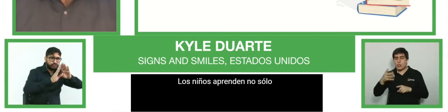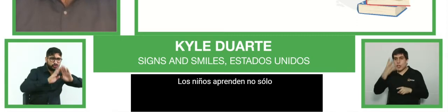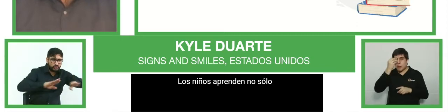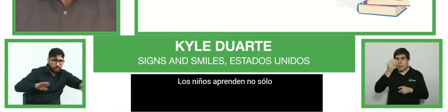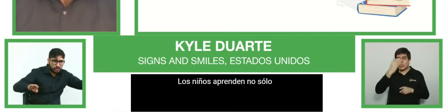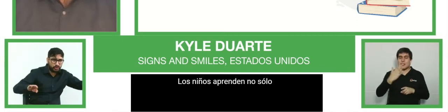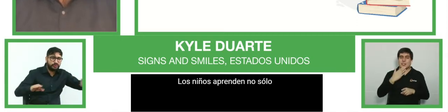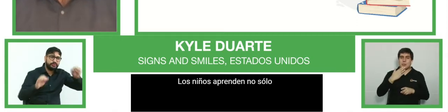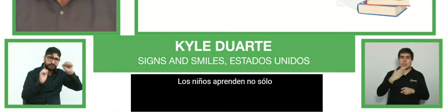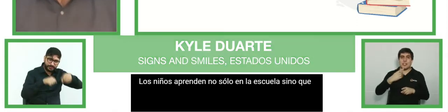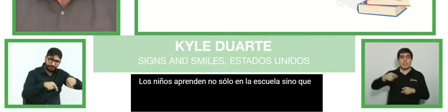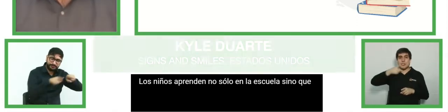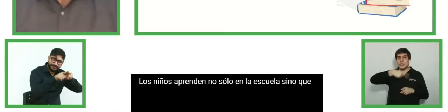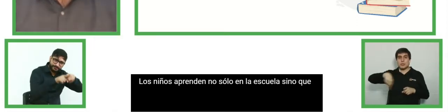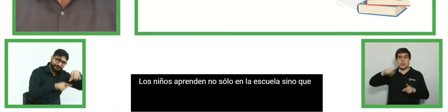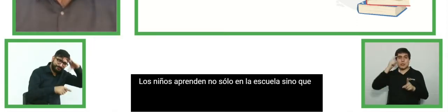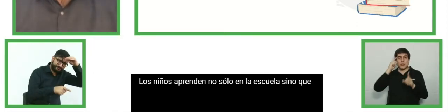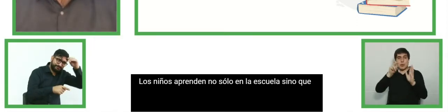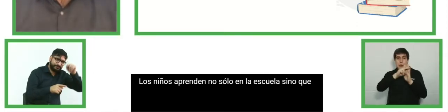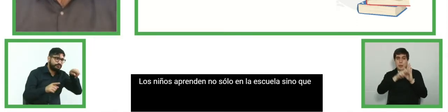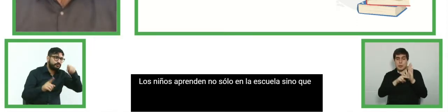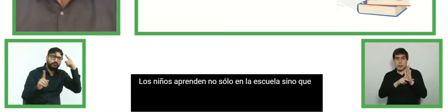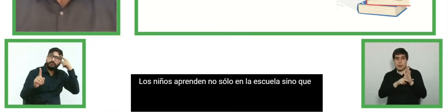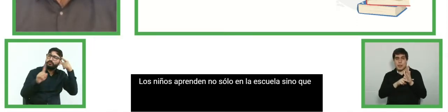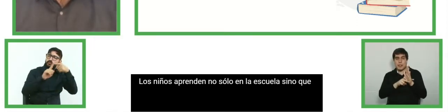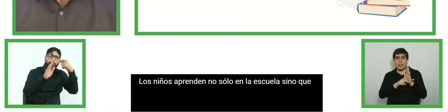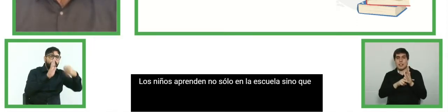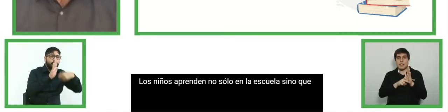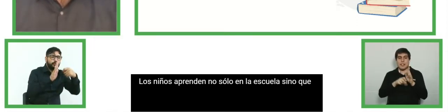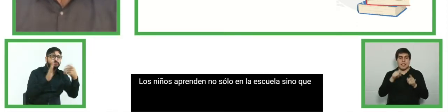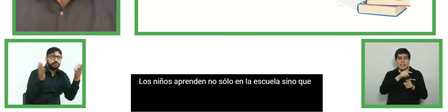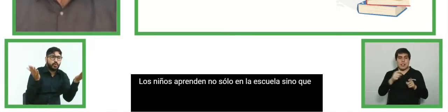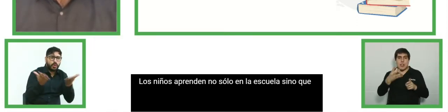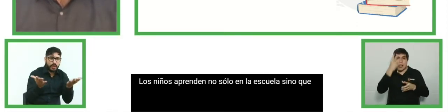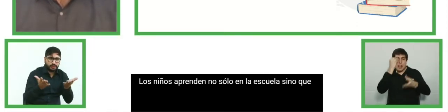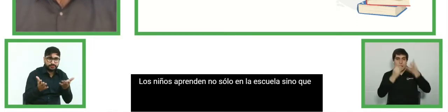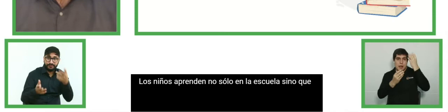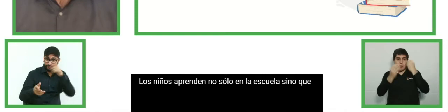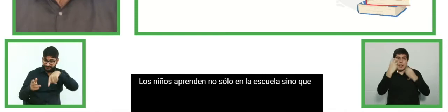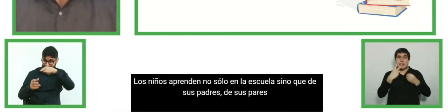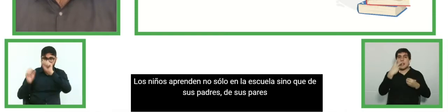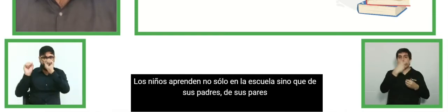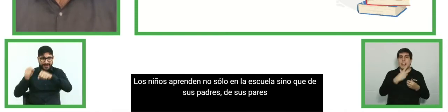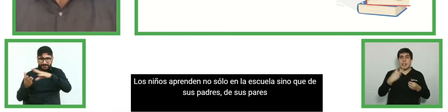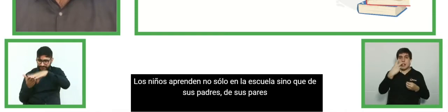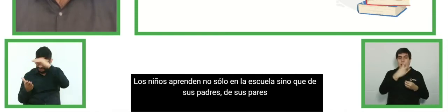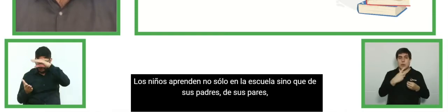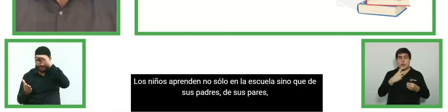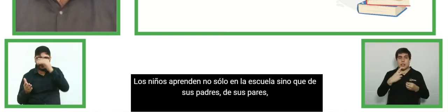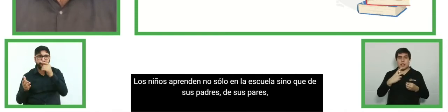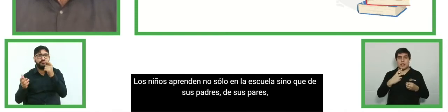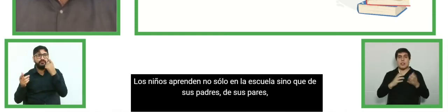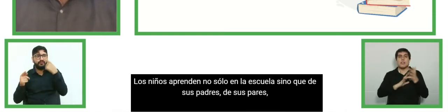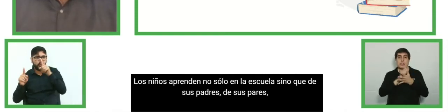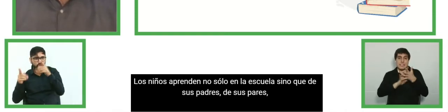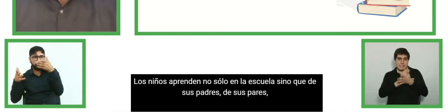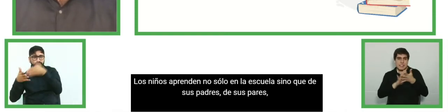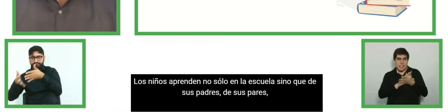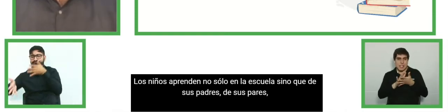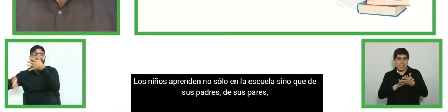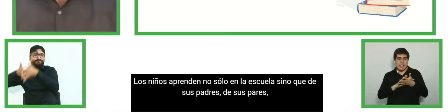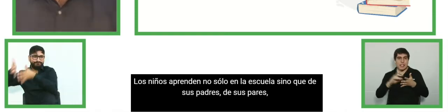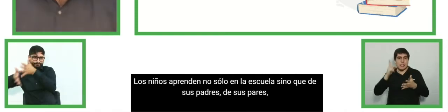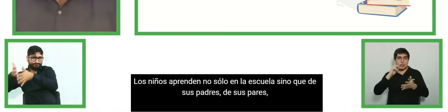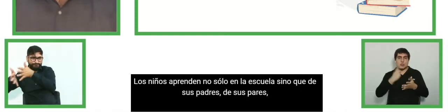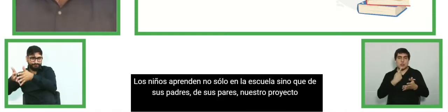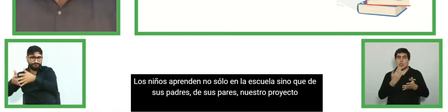se enfoca en aprendizaje del lenguaje entre niños sordos y los padres. Entonces, tenemos que tener